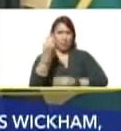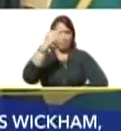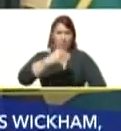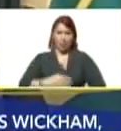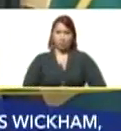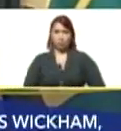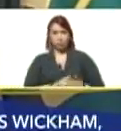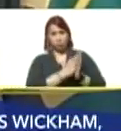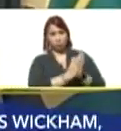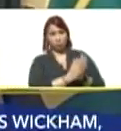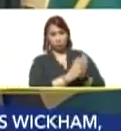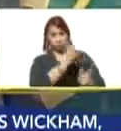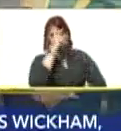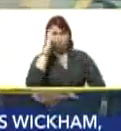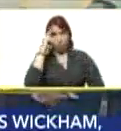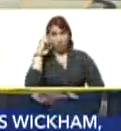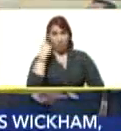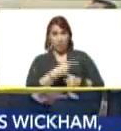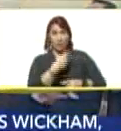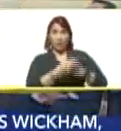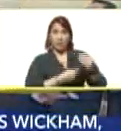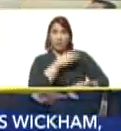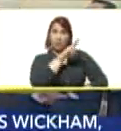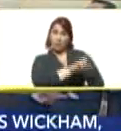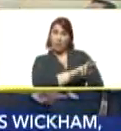canciller. Hay que aplicar las